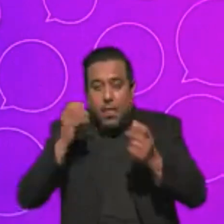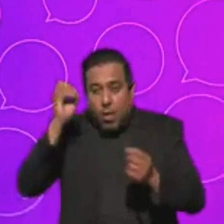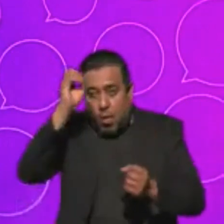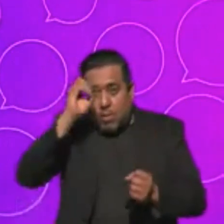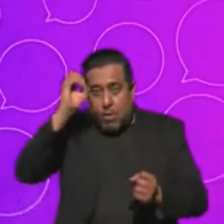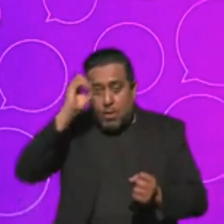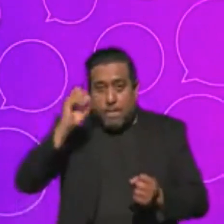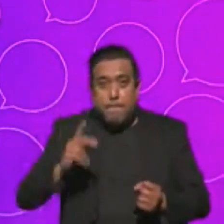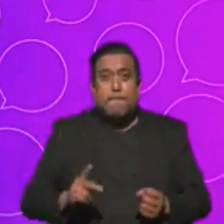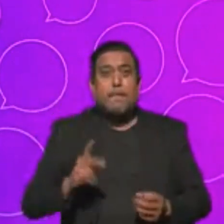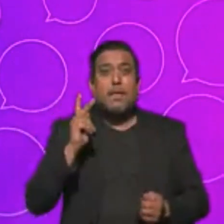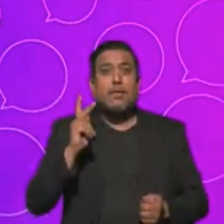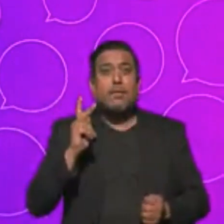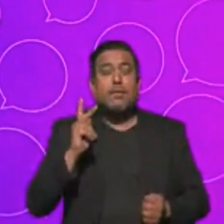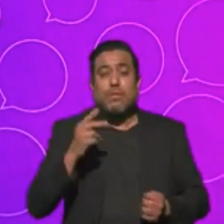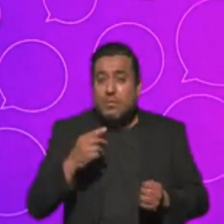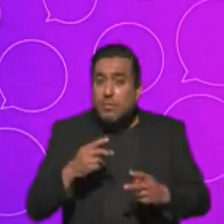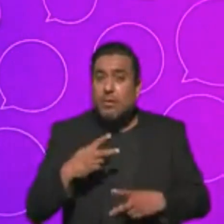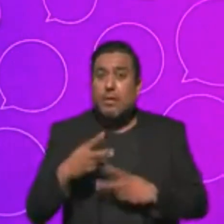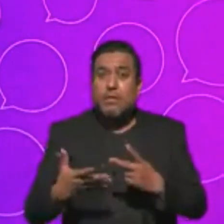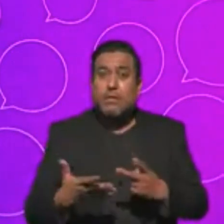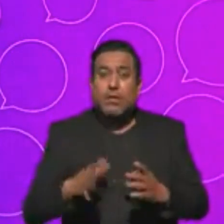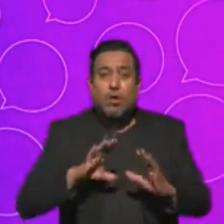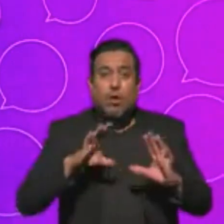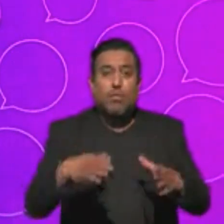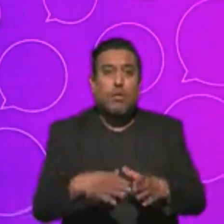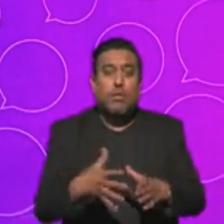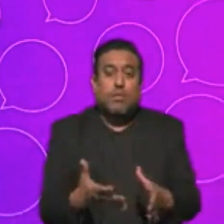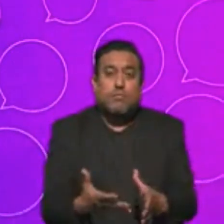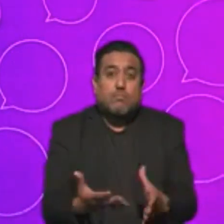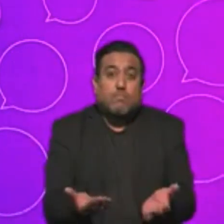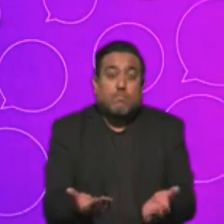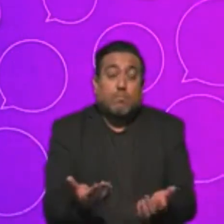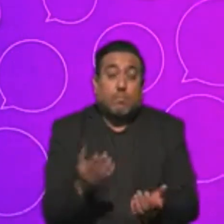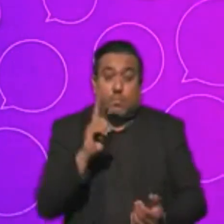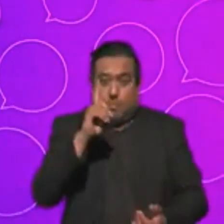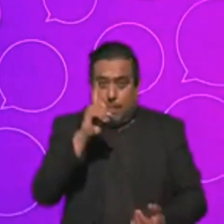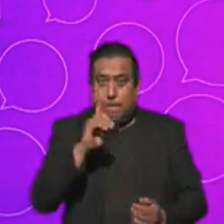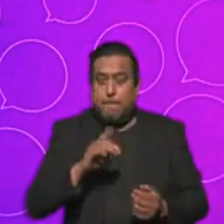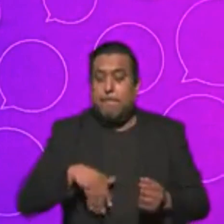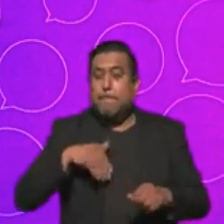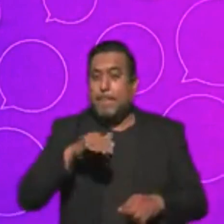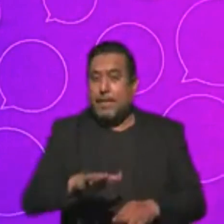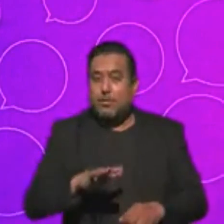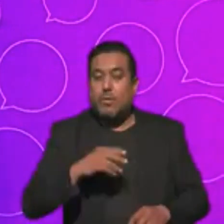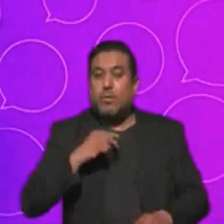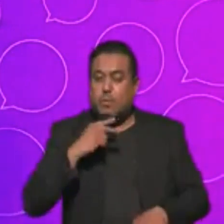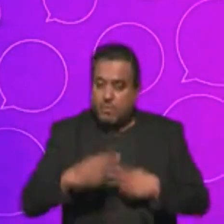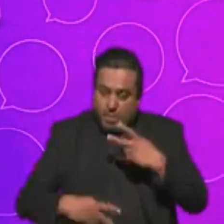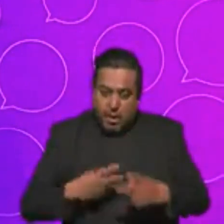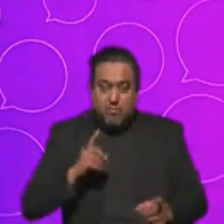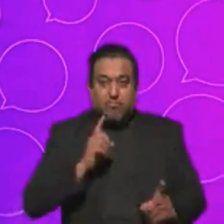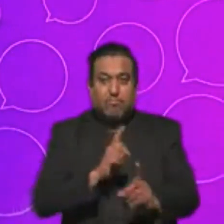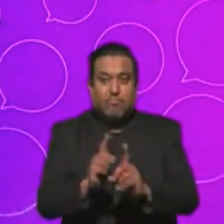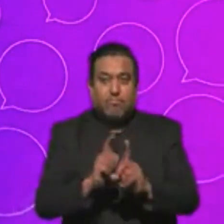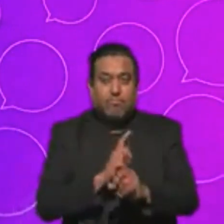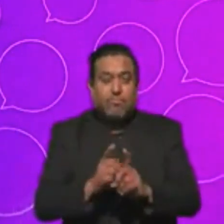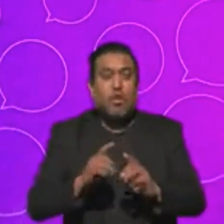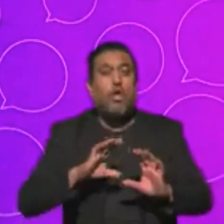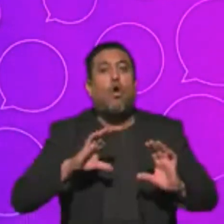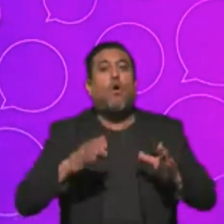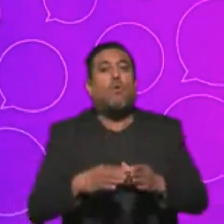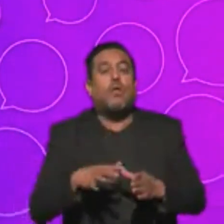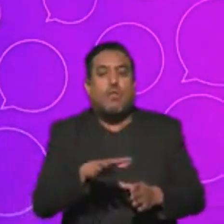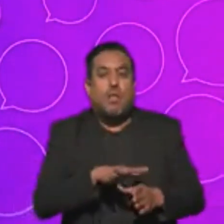sin mencionar nunca lo que necesita la comunidad yo creo que lo primero que necesitamos es ir a las comunidades no ir y ver hacer un plan